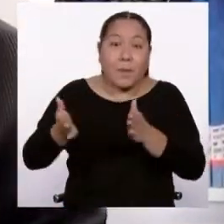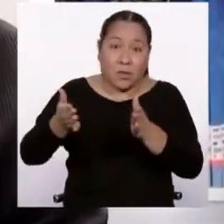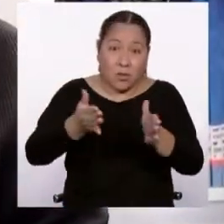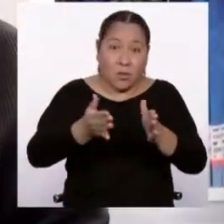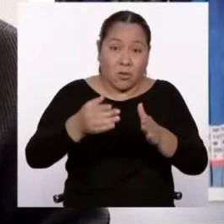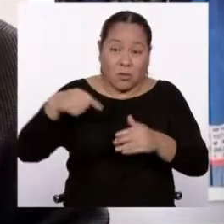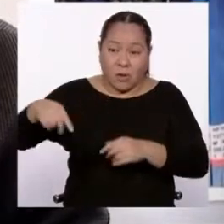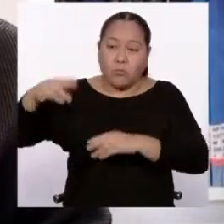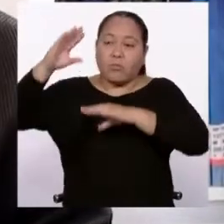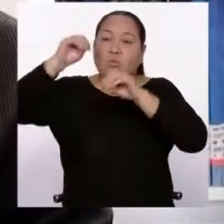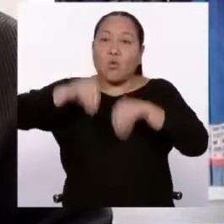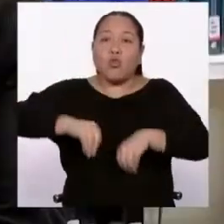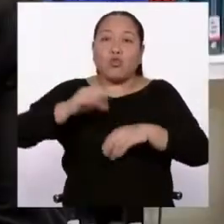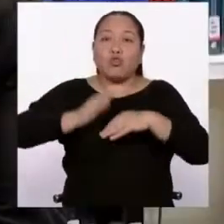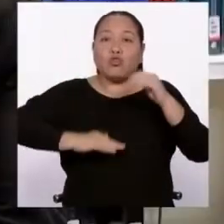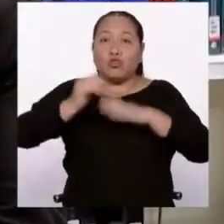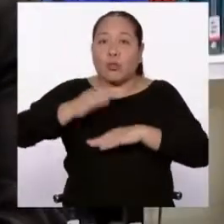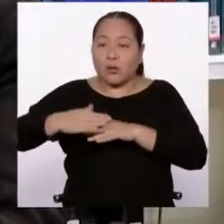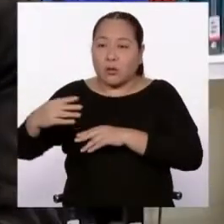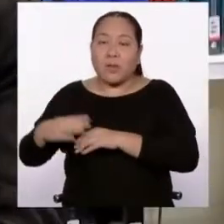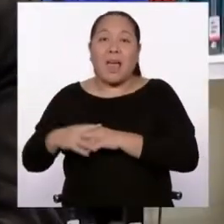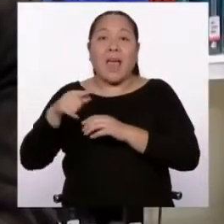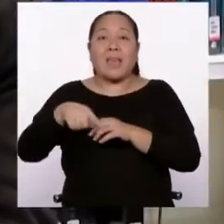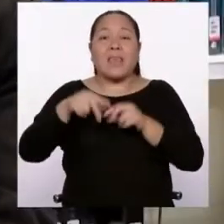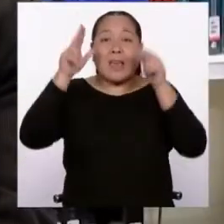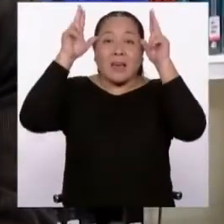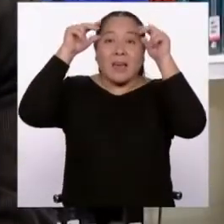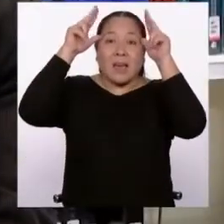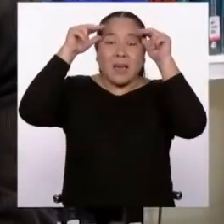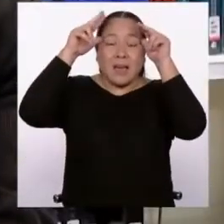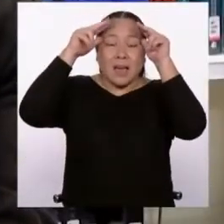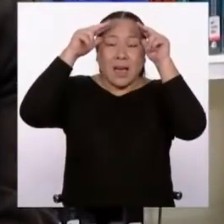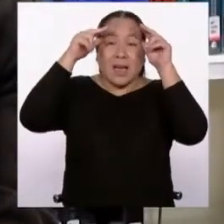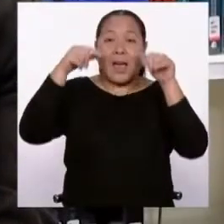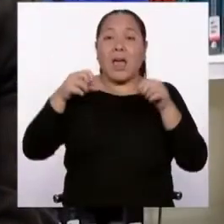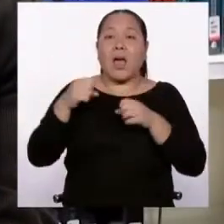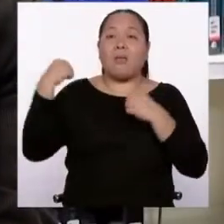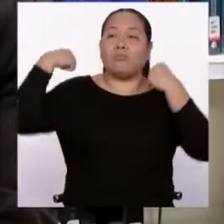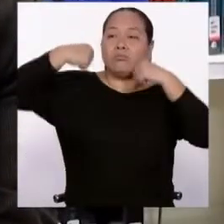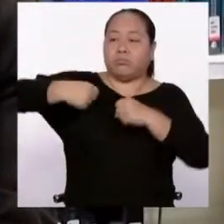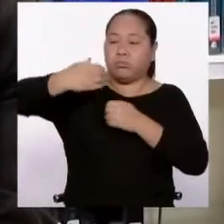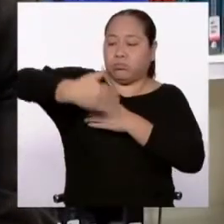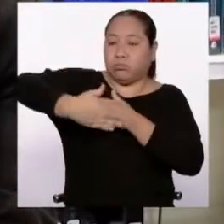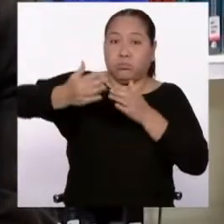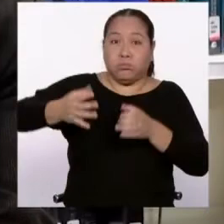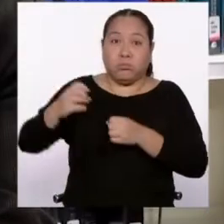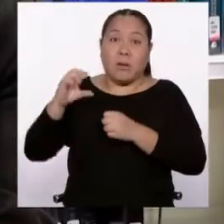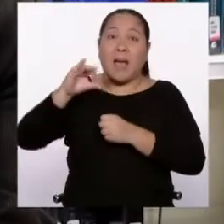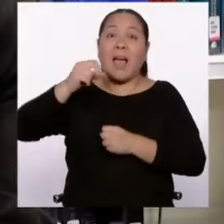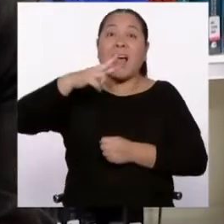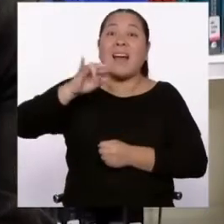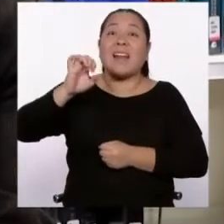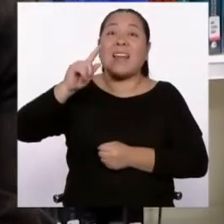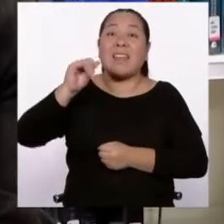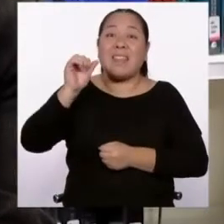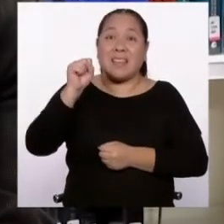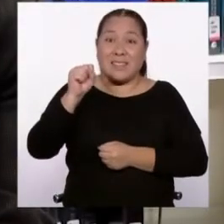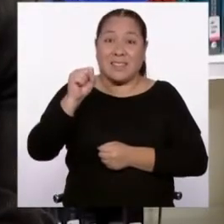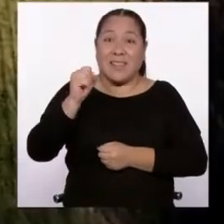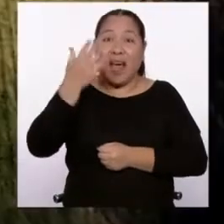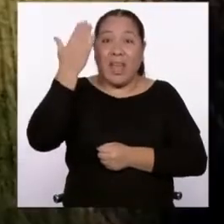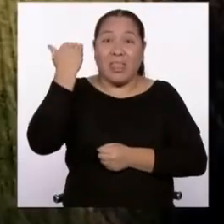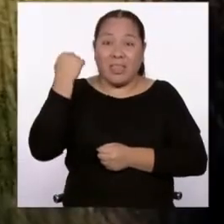ferrocarril por el que circulaban carretas, de ahí el nombre de camino carretero, que había hecho el virrey O'Higgins a comienzos del siglo